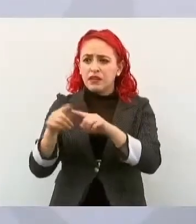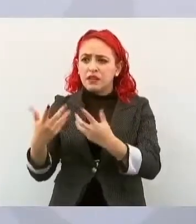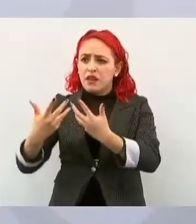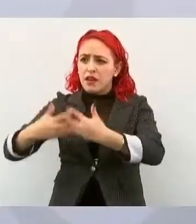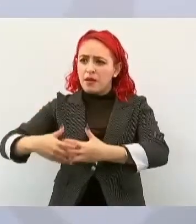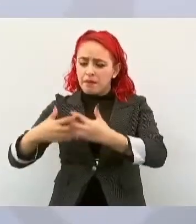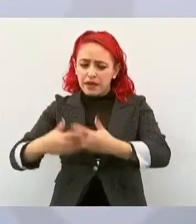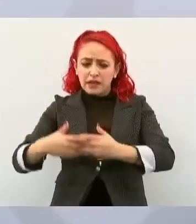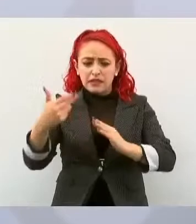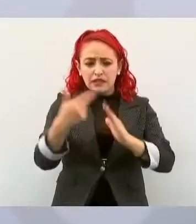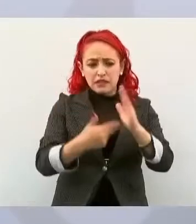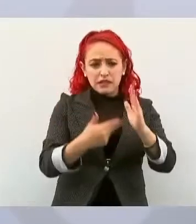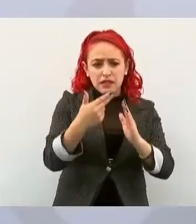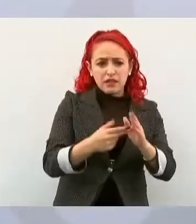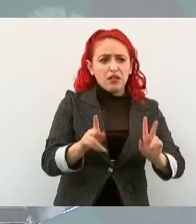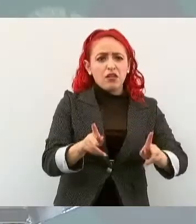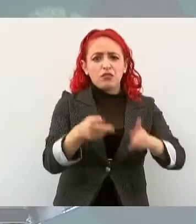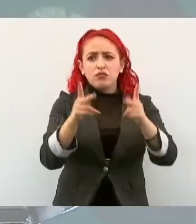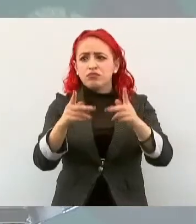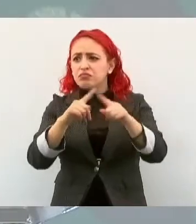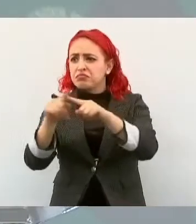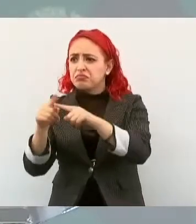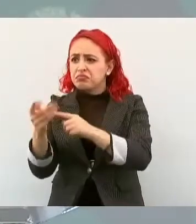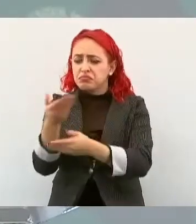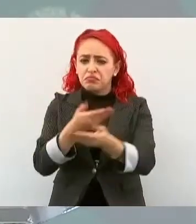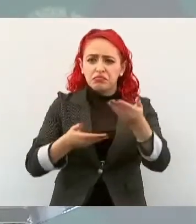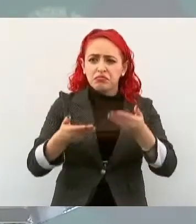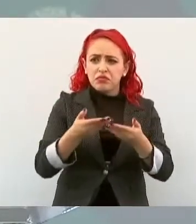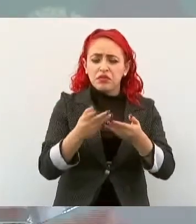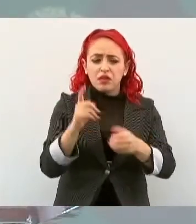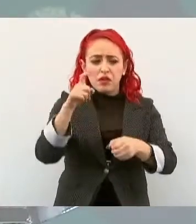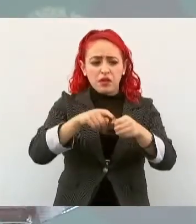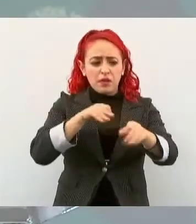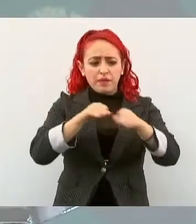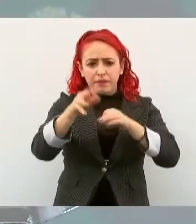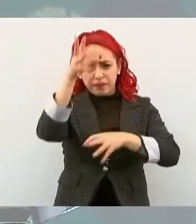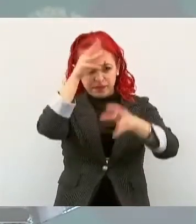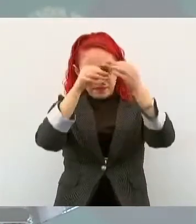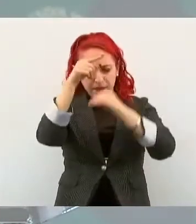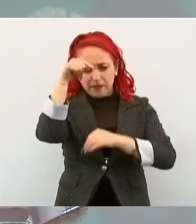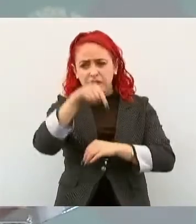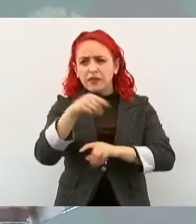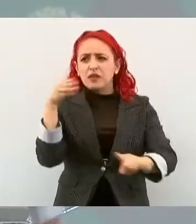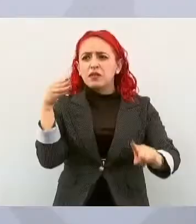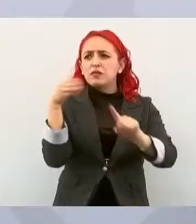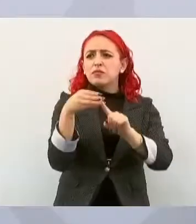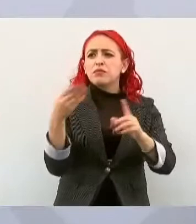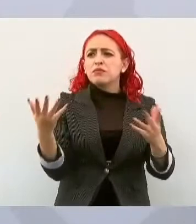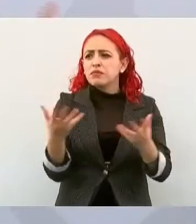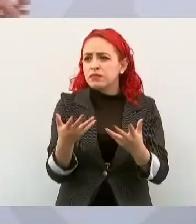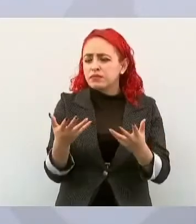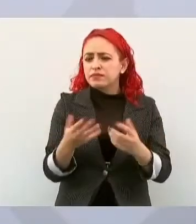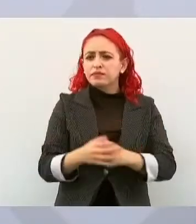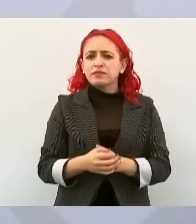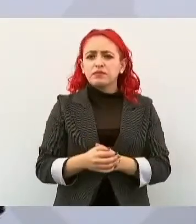en talleres, en el comercio. El propósito es